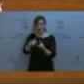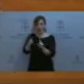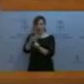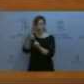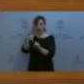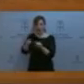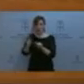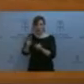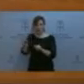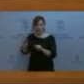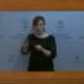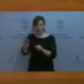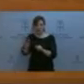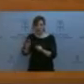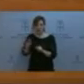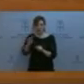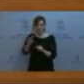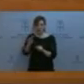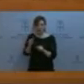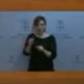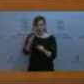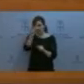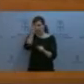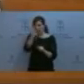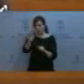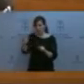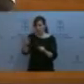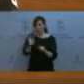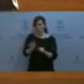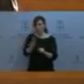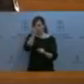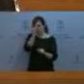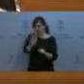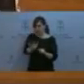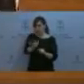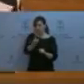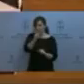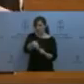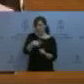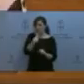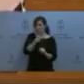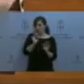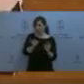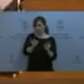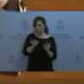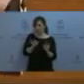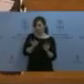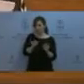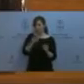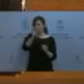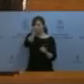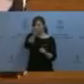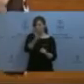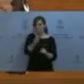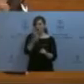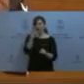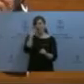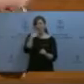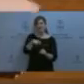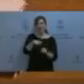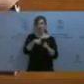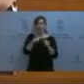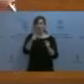aunque habla, en fin, un extraño bable, y ustedes me van a permitir que lo diga así, un extraño bable, en